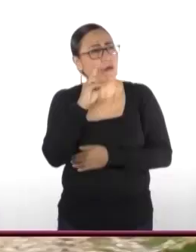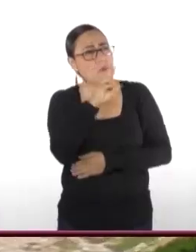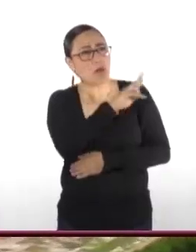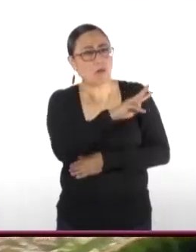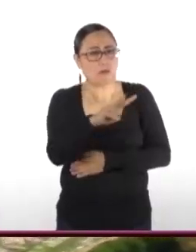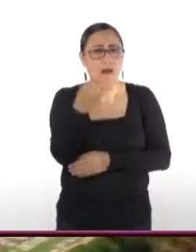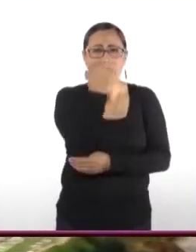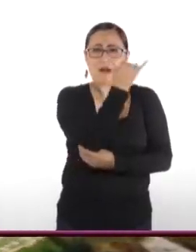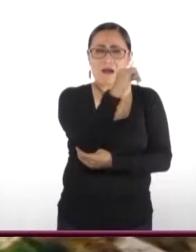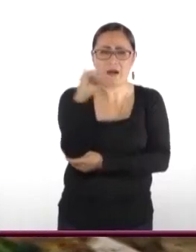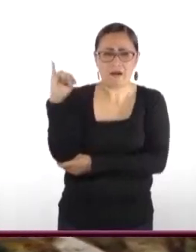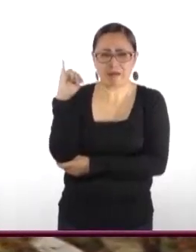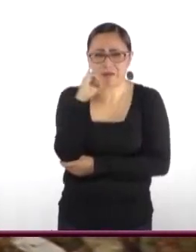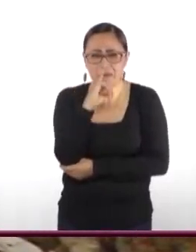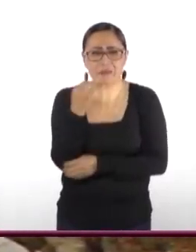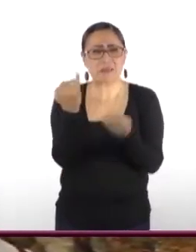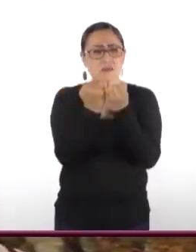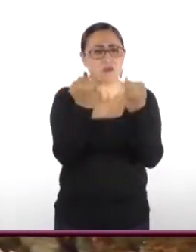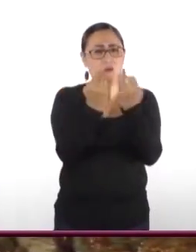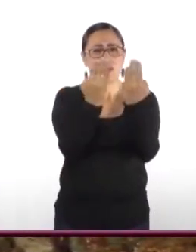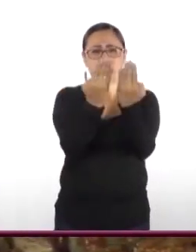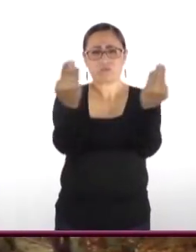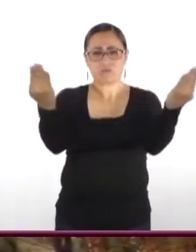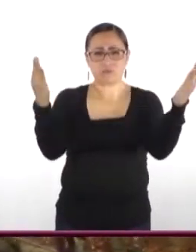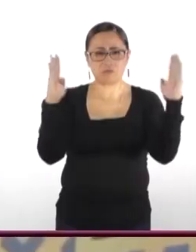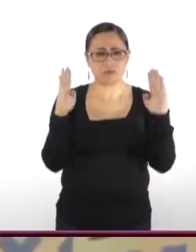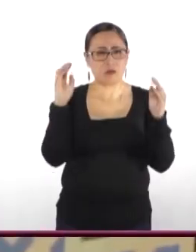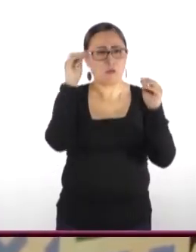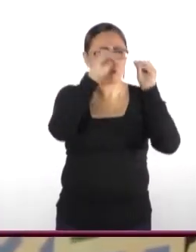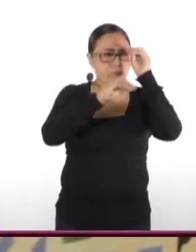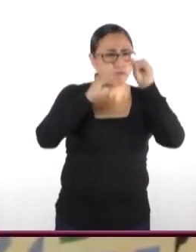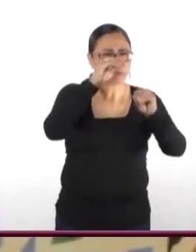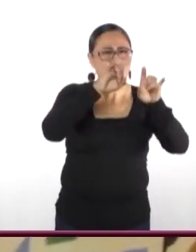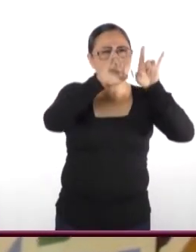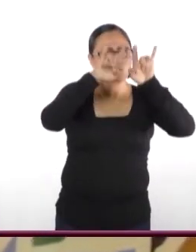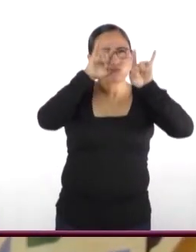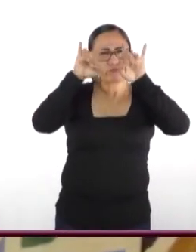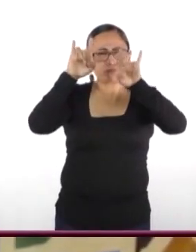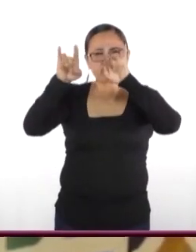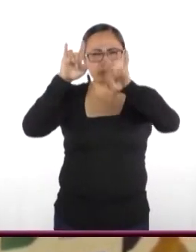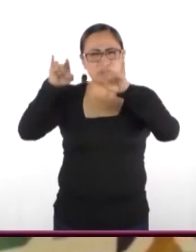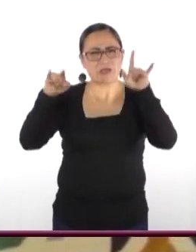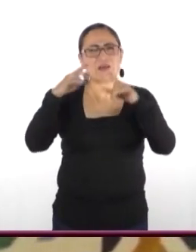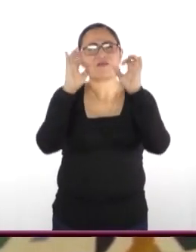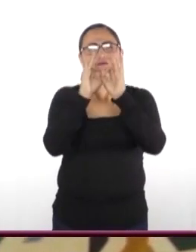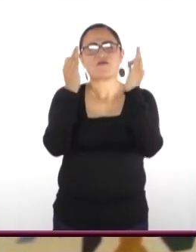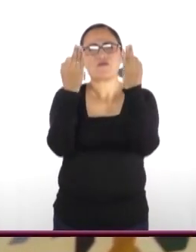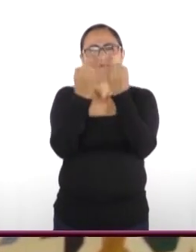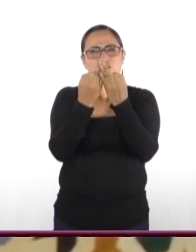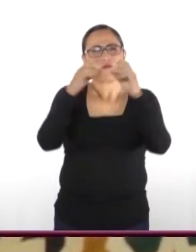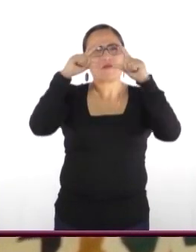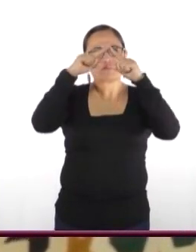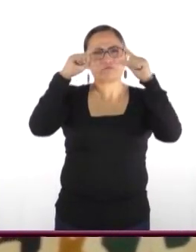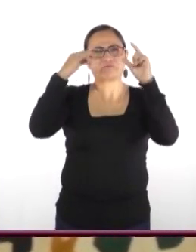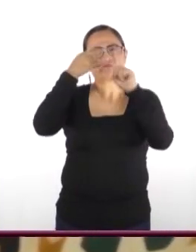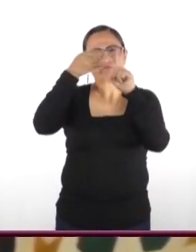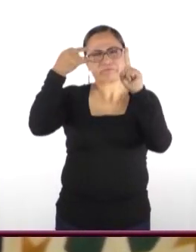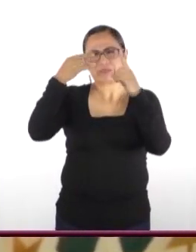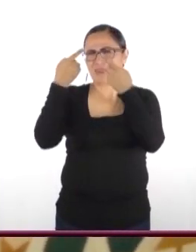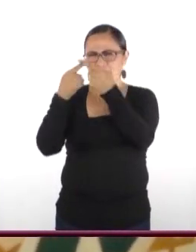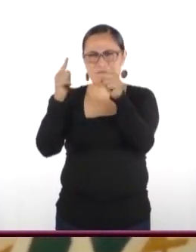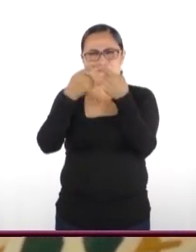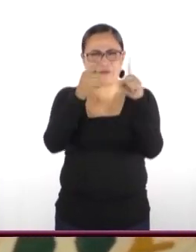interiores artísticos y plagados de jardines. Sus paredes están recubiertas con mosaicos con patrones